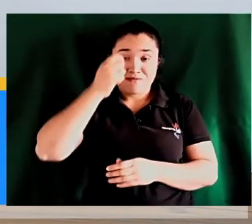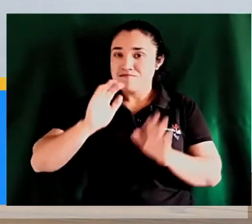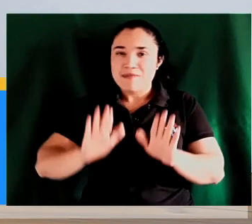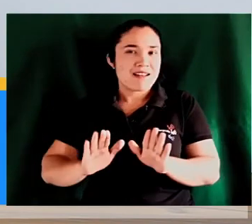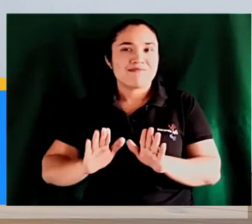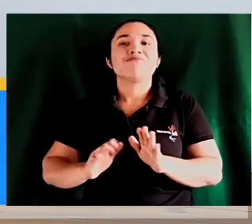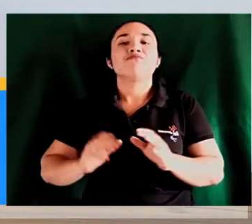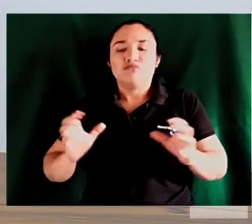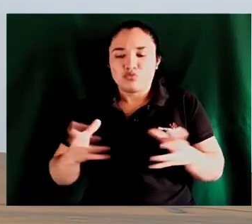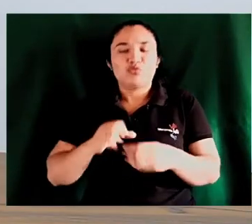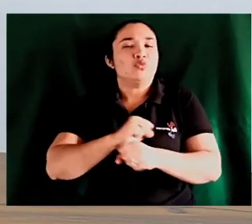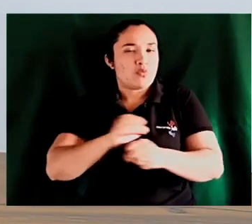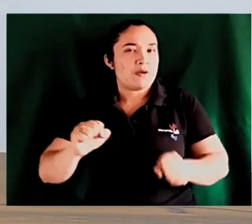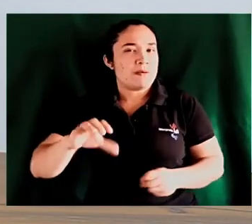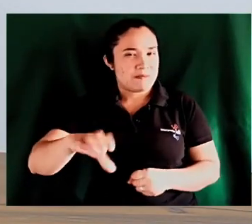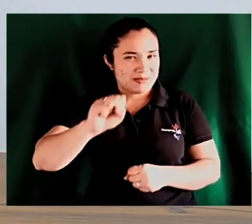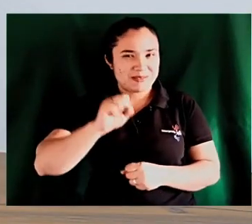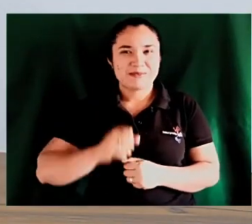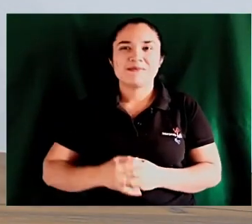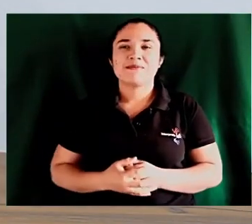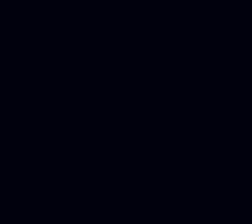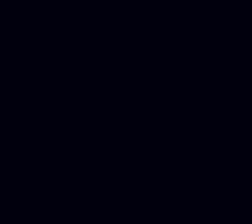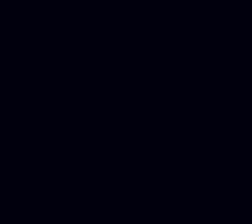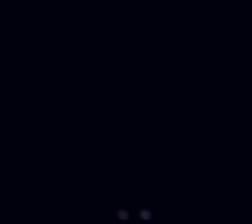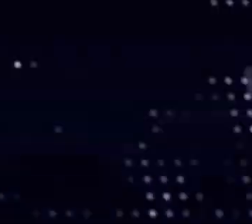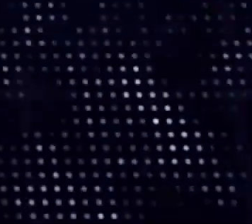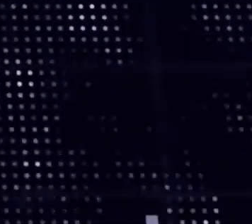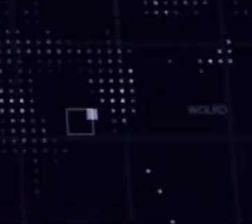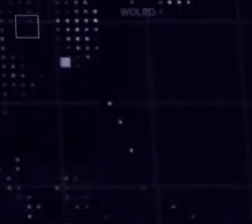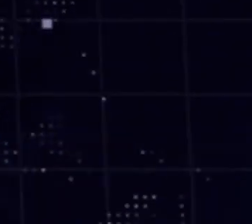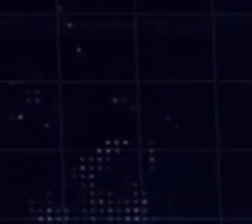no para y juntos podemos más